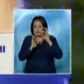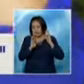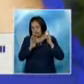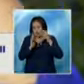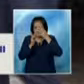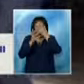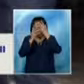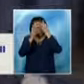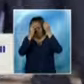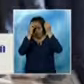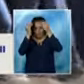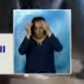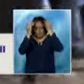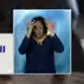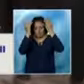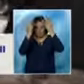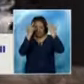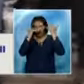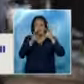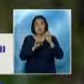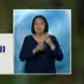que olvides tu apellido.